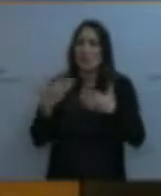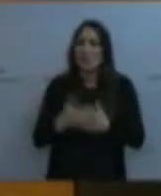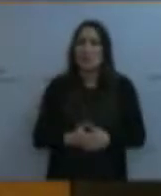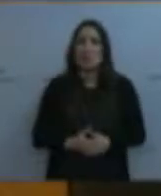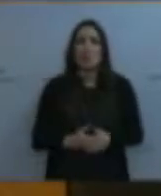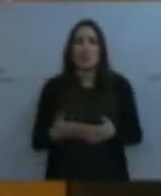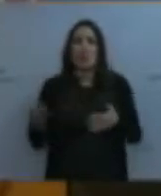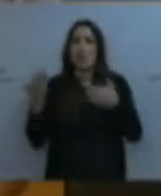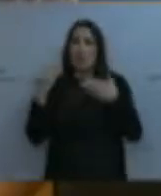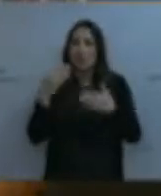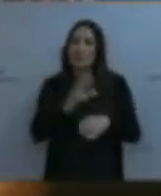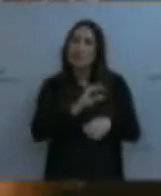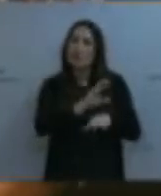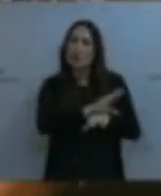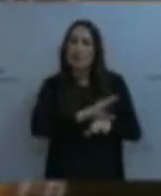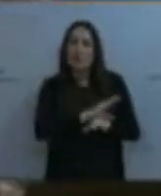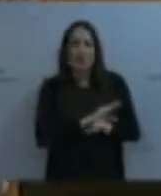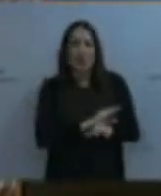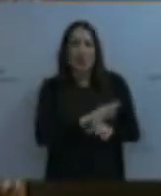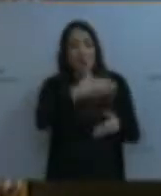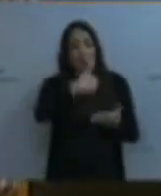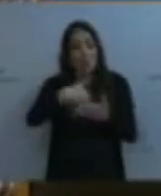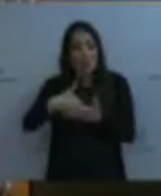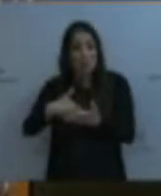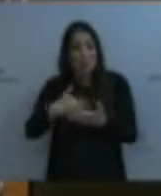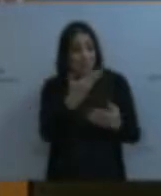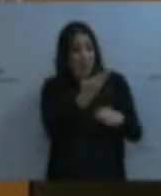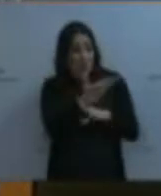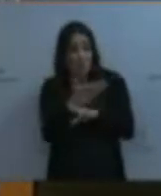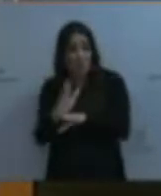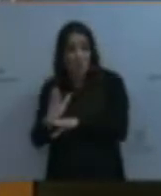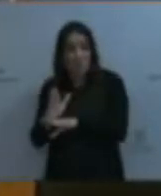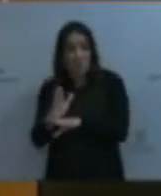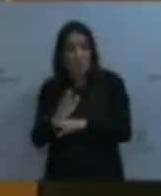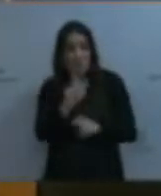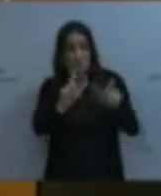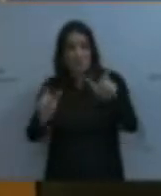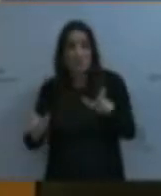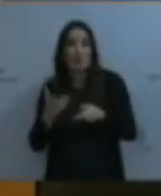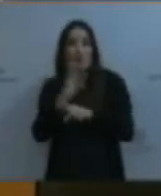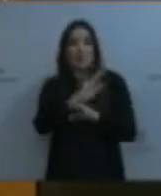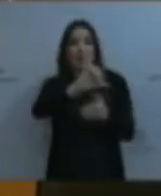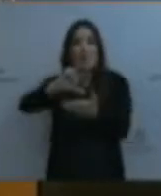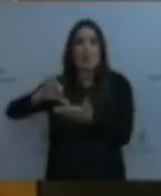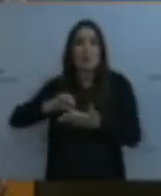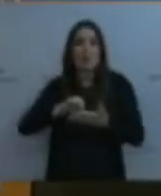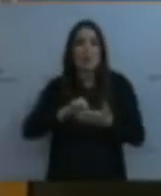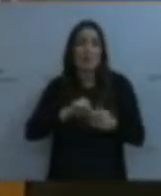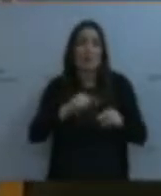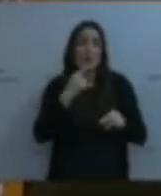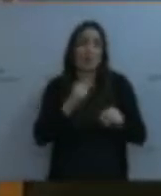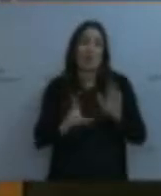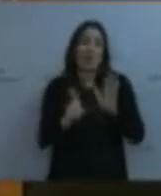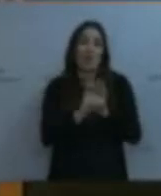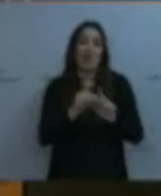Señor consejero, ¿por qué fueron descartadas la mayoría de las propuestas que aburrieron los representantes de la ciudadanía para el decreto de tiempos máximos,